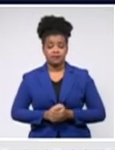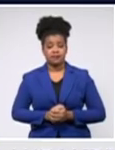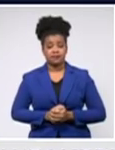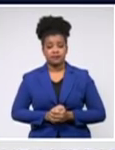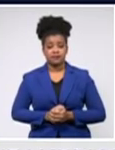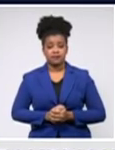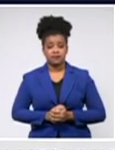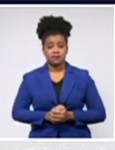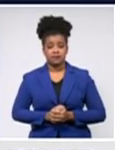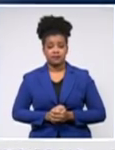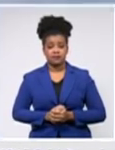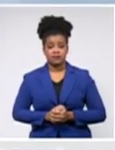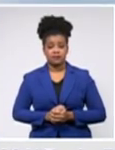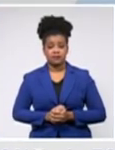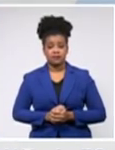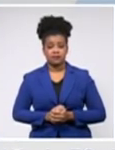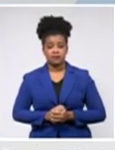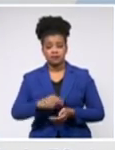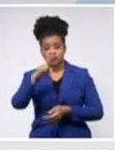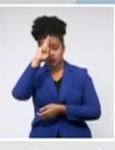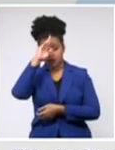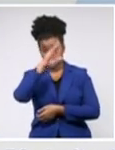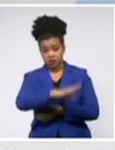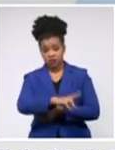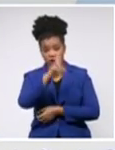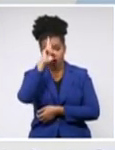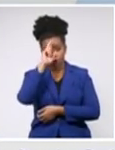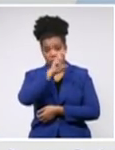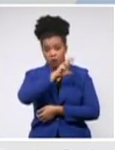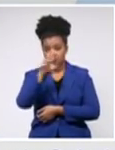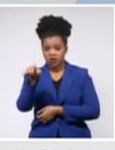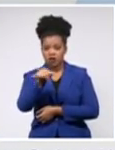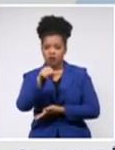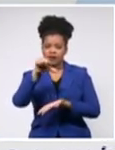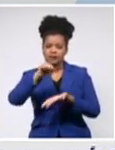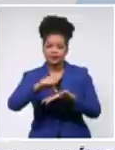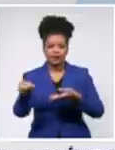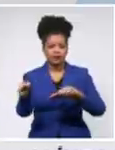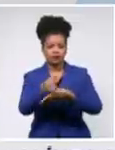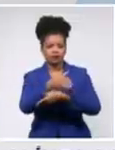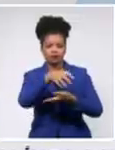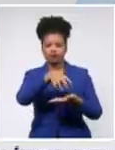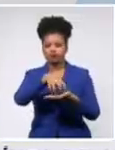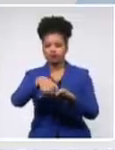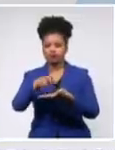permanece ingresado en nuestros hospitales y centros de atención